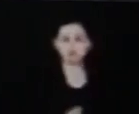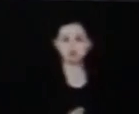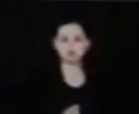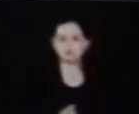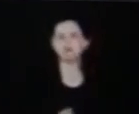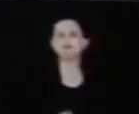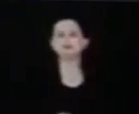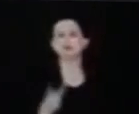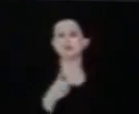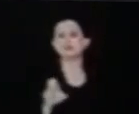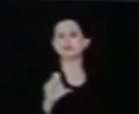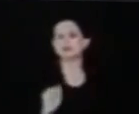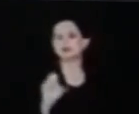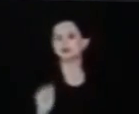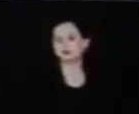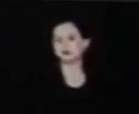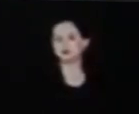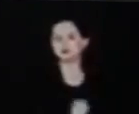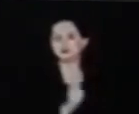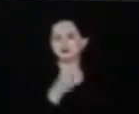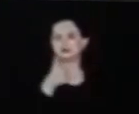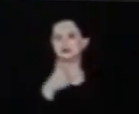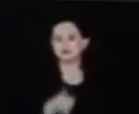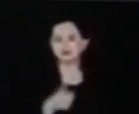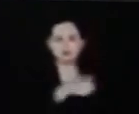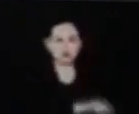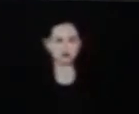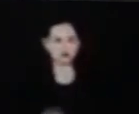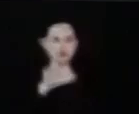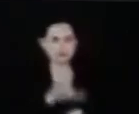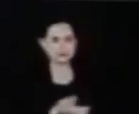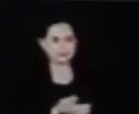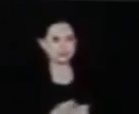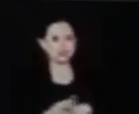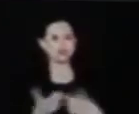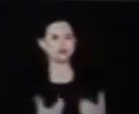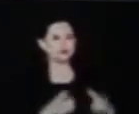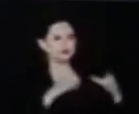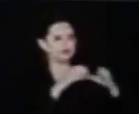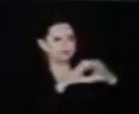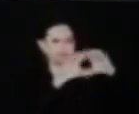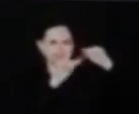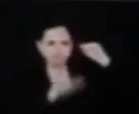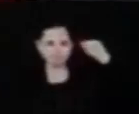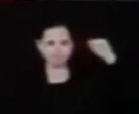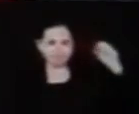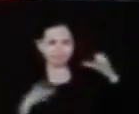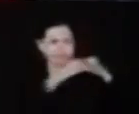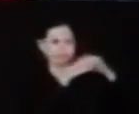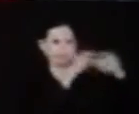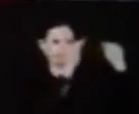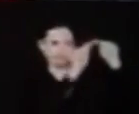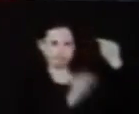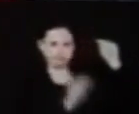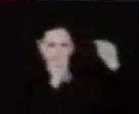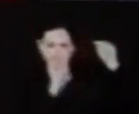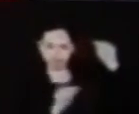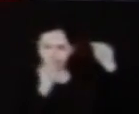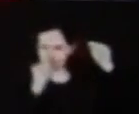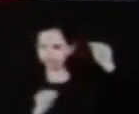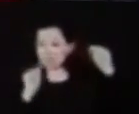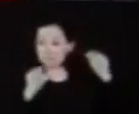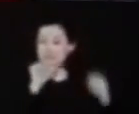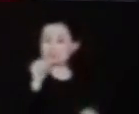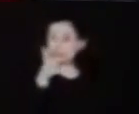de 266 coordinaciones territoriales en el país. Todos los días, desde las 6 de